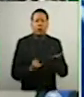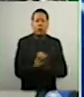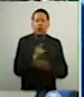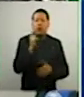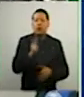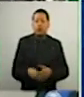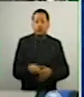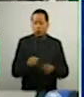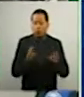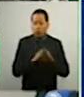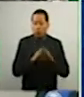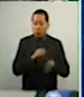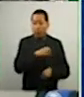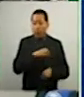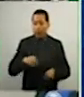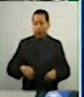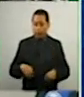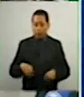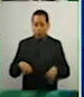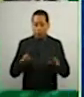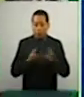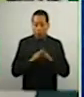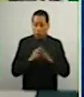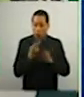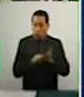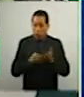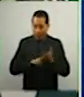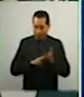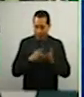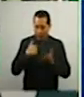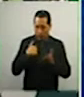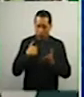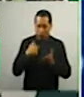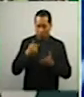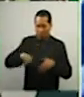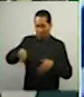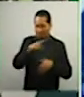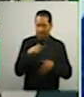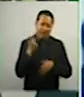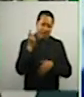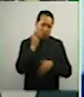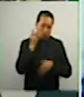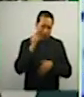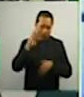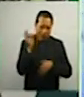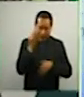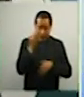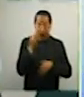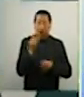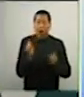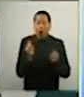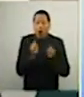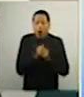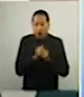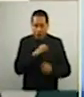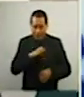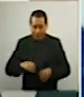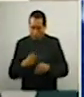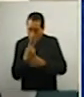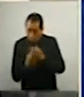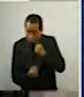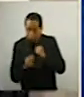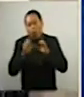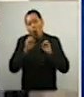¿cuál era la consecuencia de esa omisión por parte del Congreso? Pues la consecuencia era que al que le correspondía,